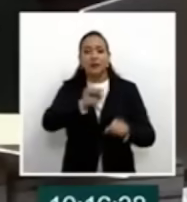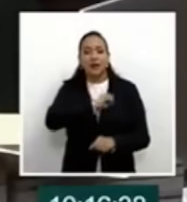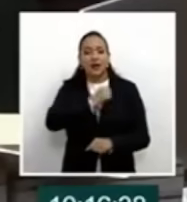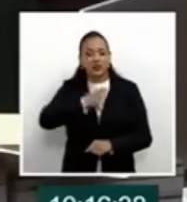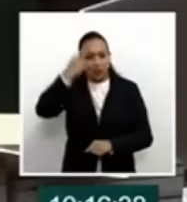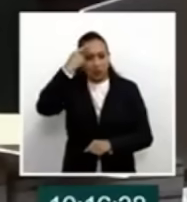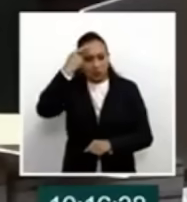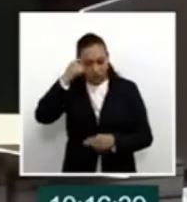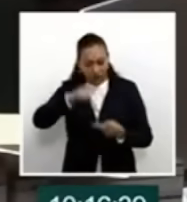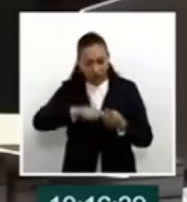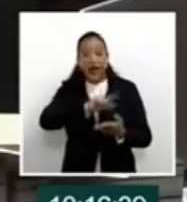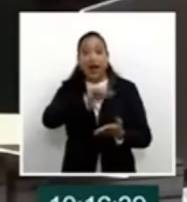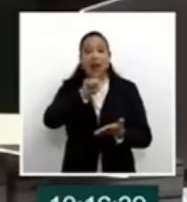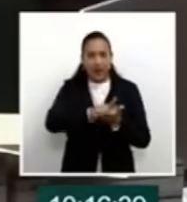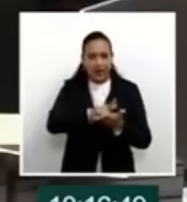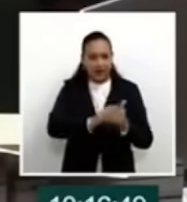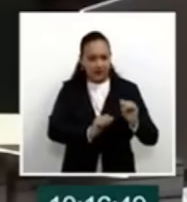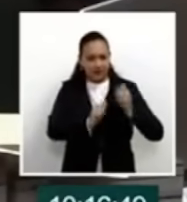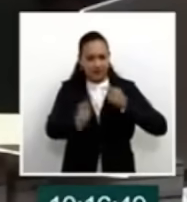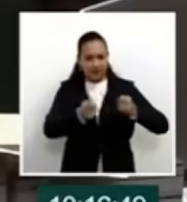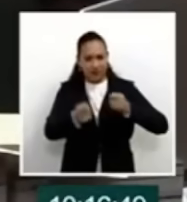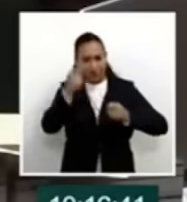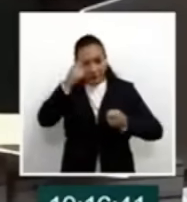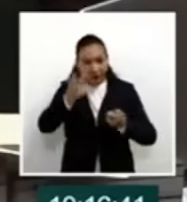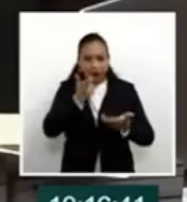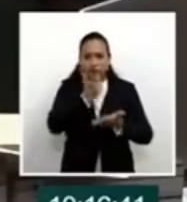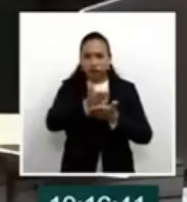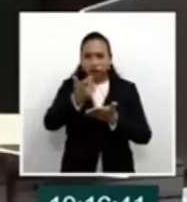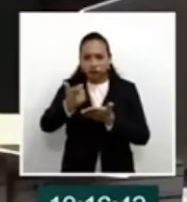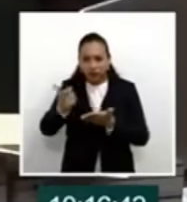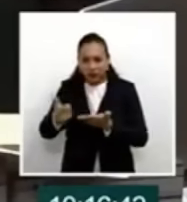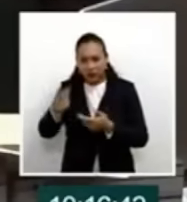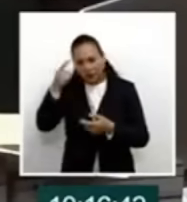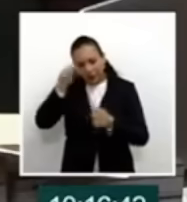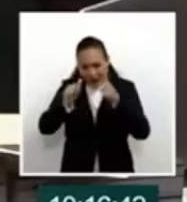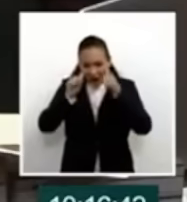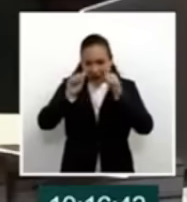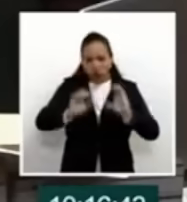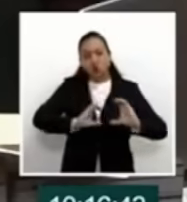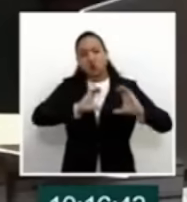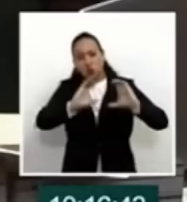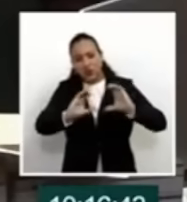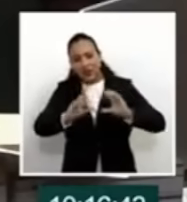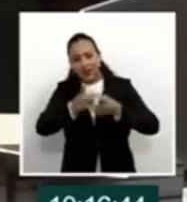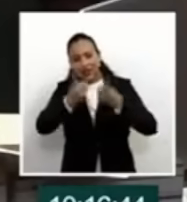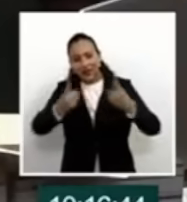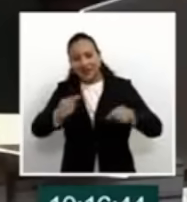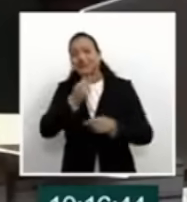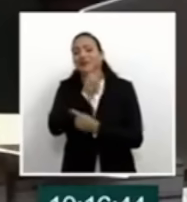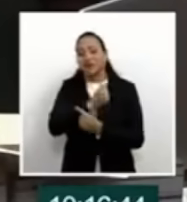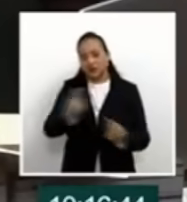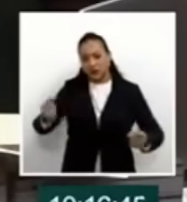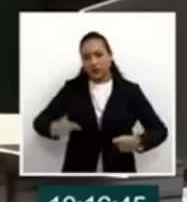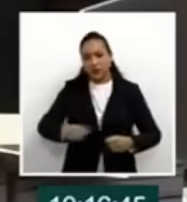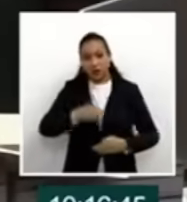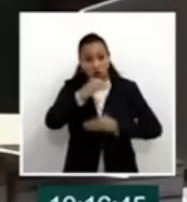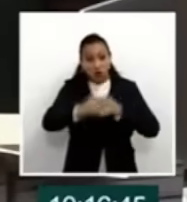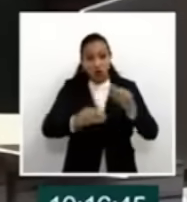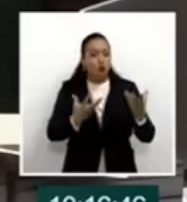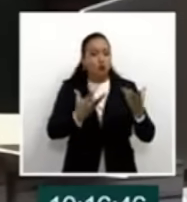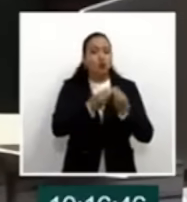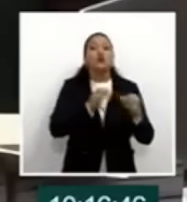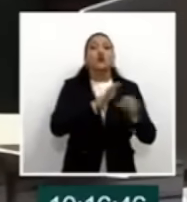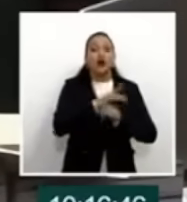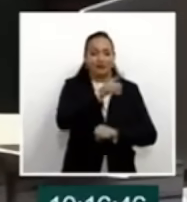Ley Estatal de Salud y la ley que regula la prestación de servicios para la atención, cuidado y desarrollo integral infantil, todas del Estado